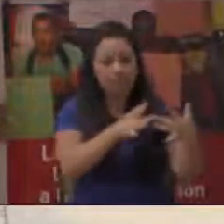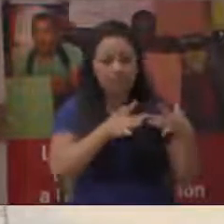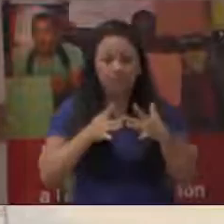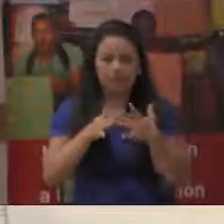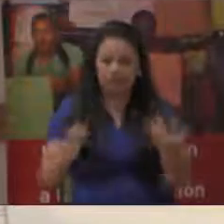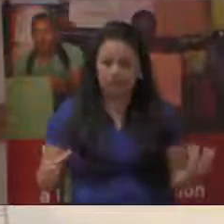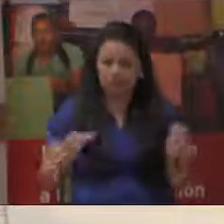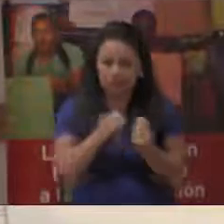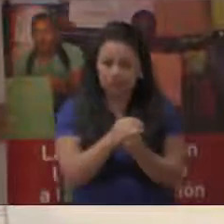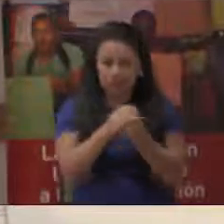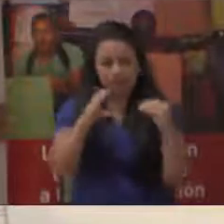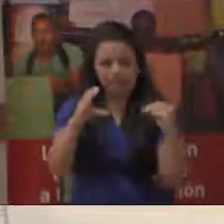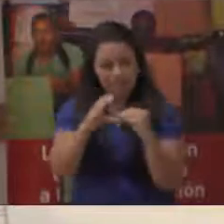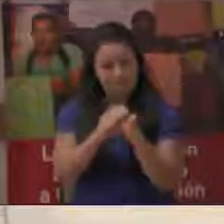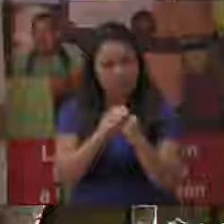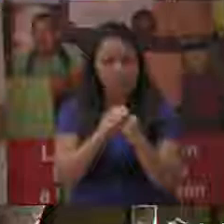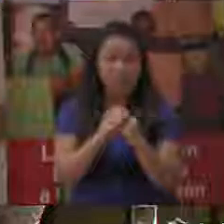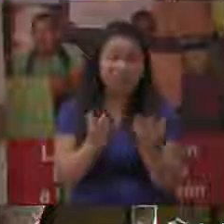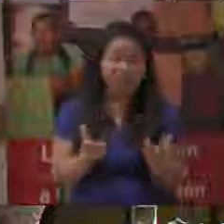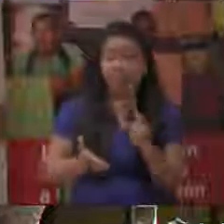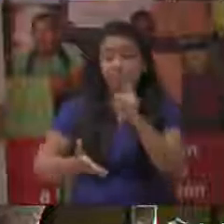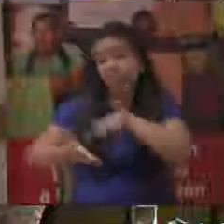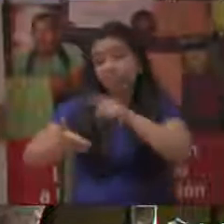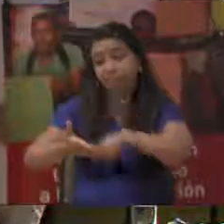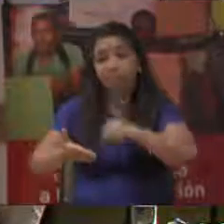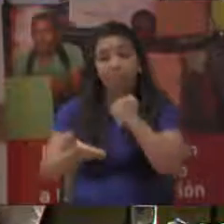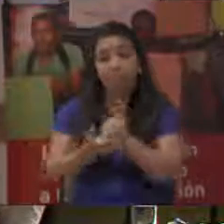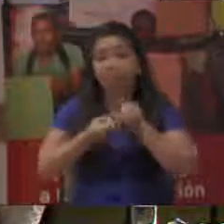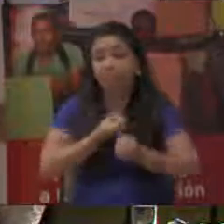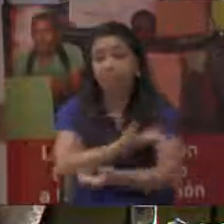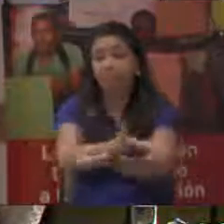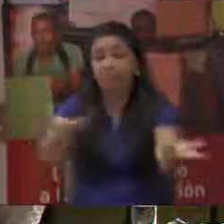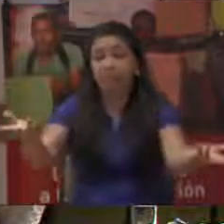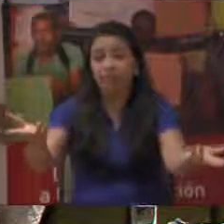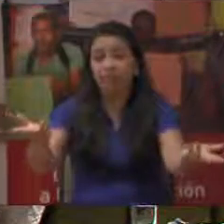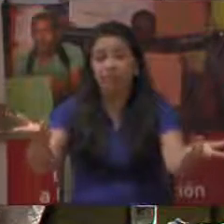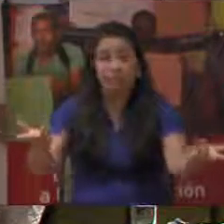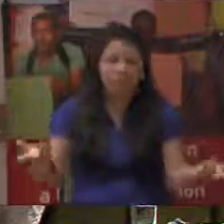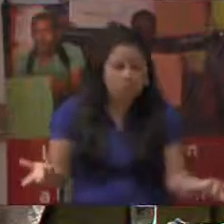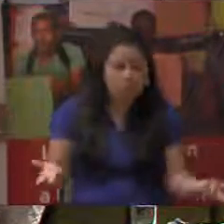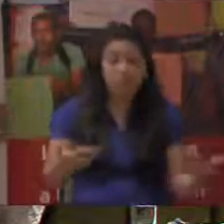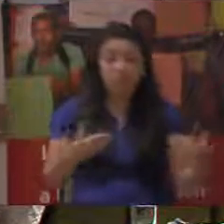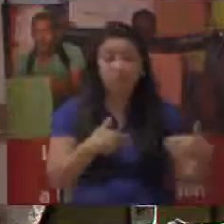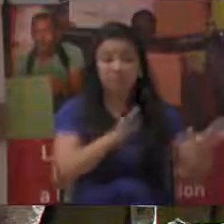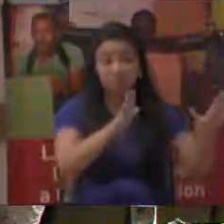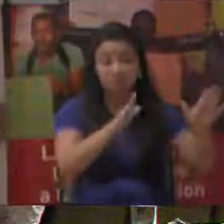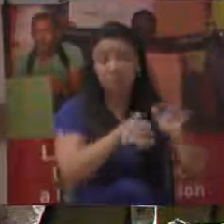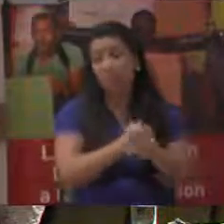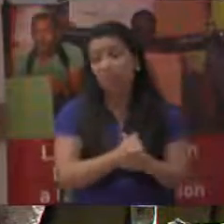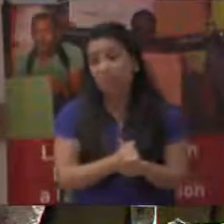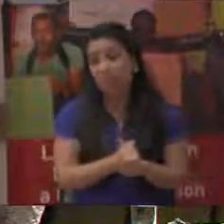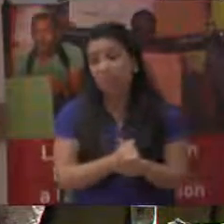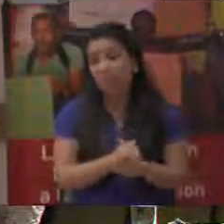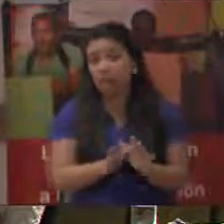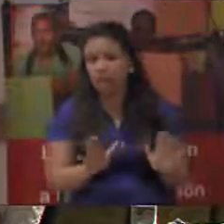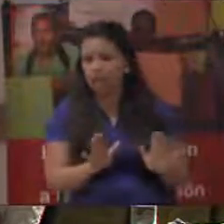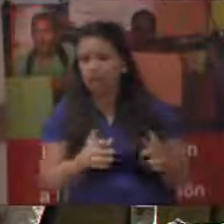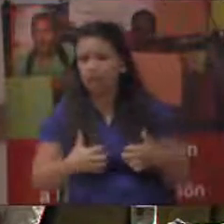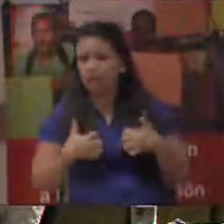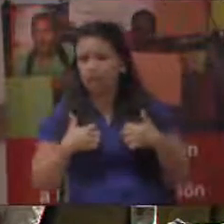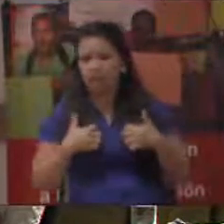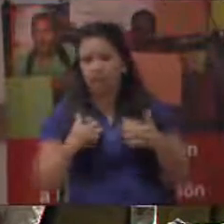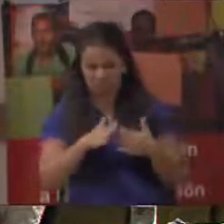inclusión. No hacemos nada firmando un acuerdo para seguir en la exclusión, en